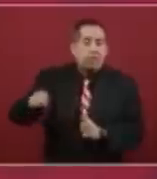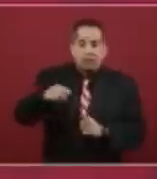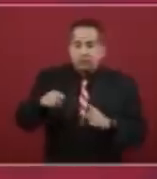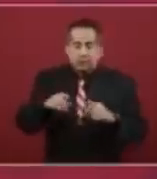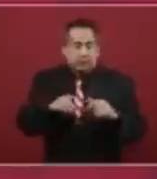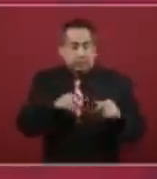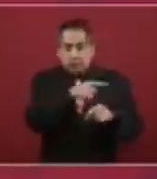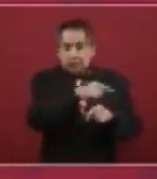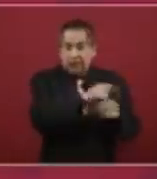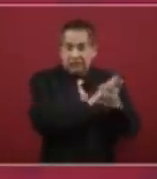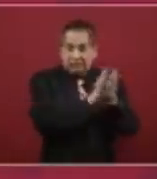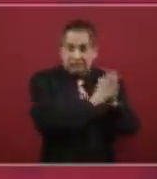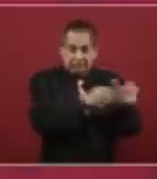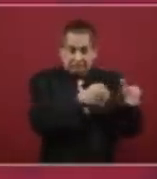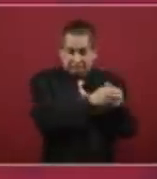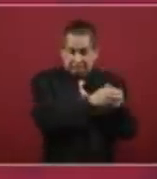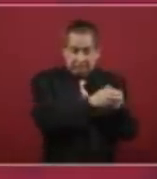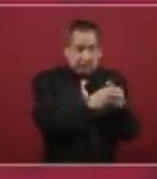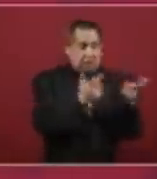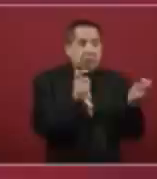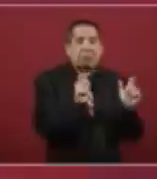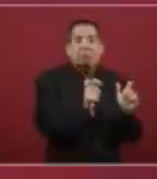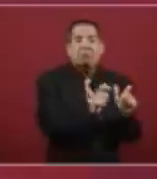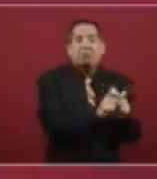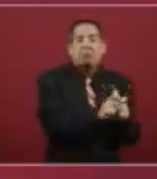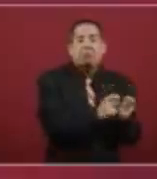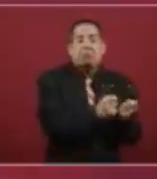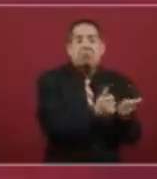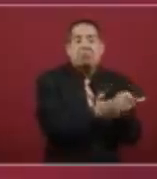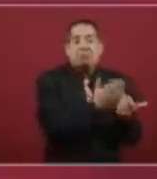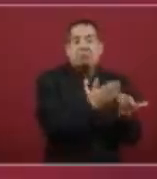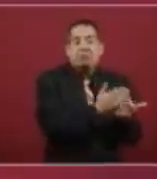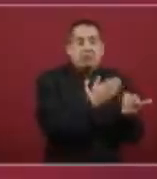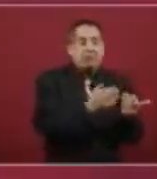núcleos delictivos sin